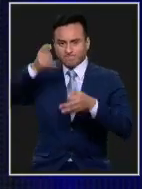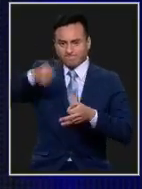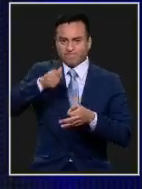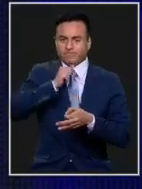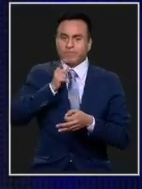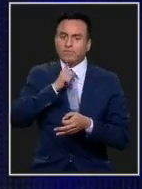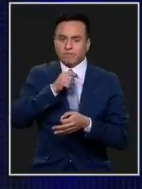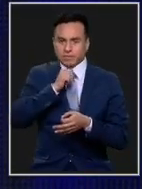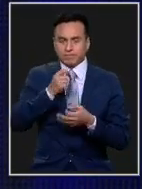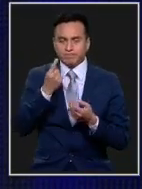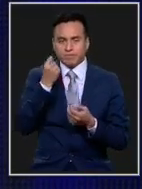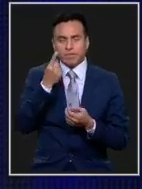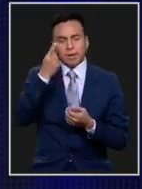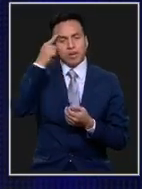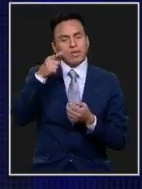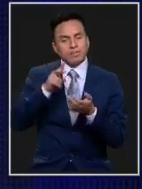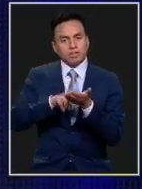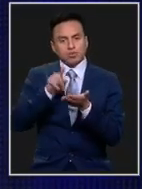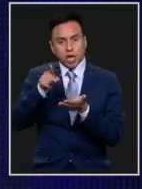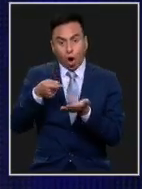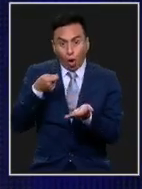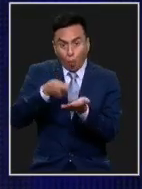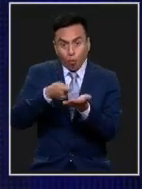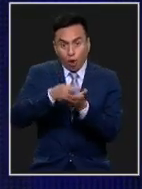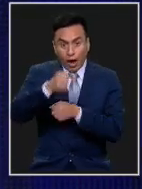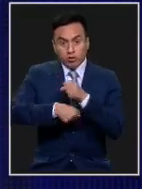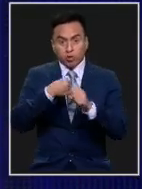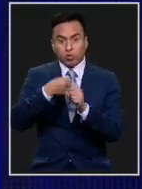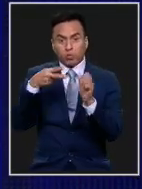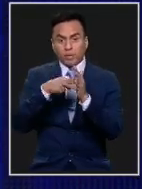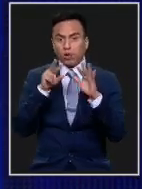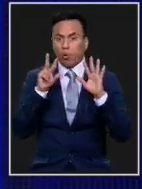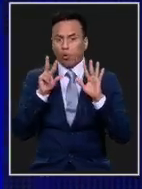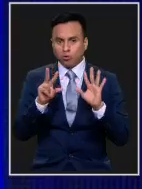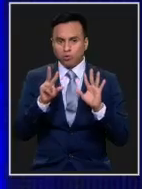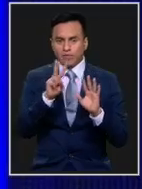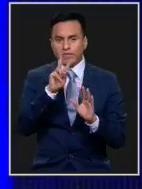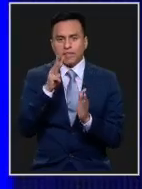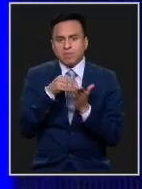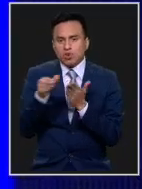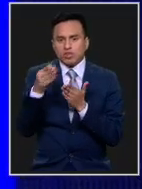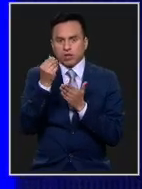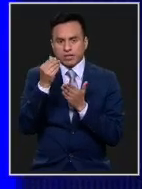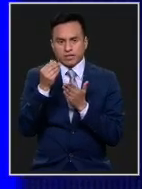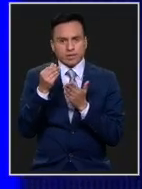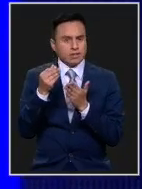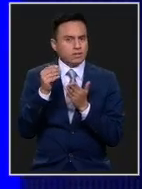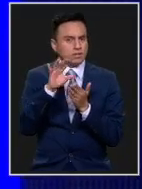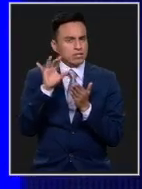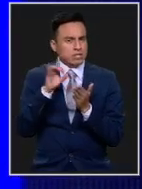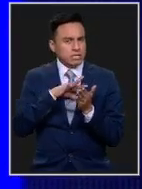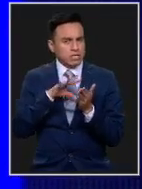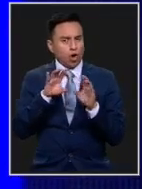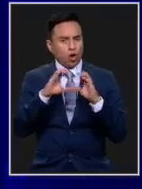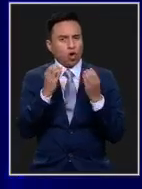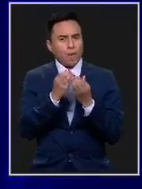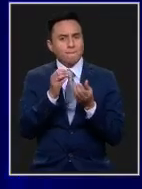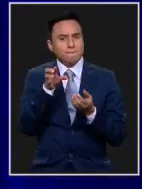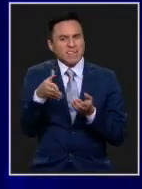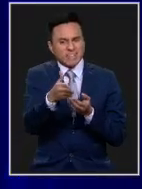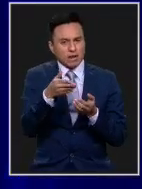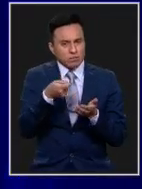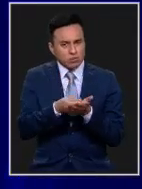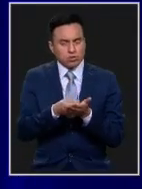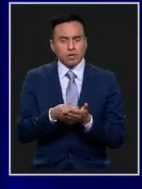final es cierto que usted compró el año 2008 23 millones de dólares en antar chile que es controladora de corpesca